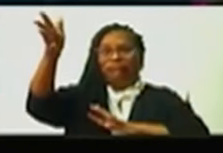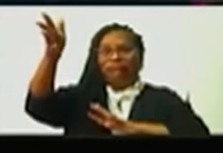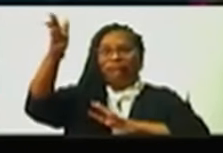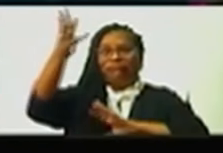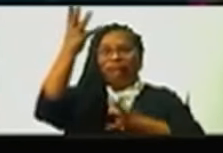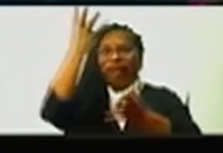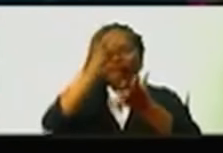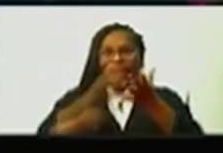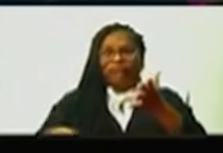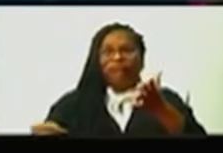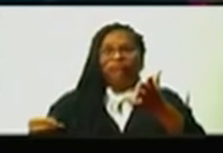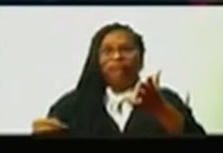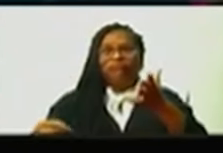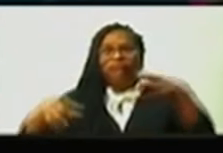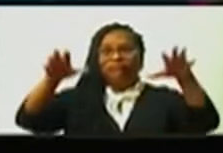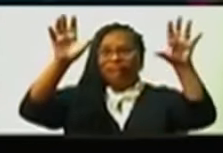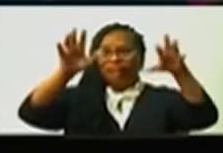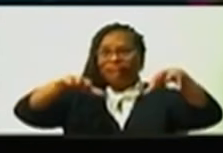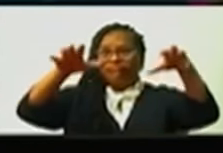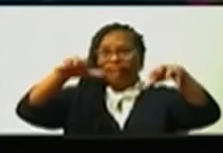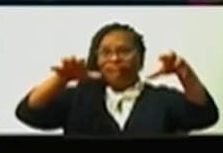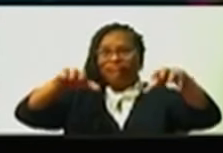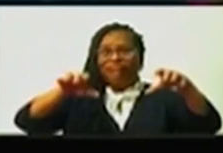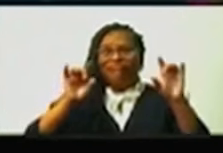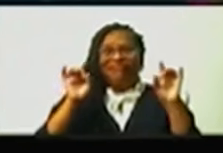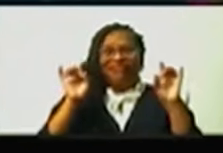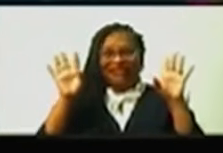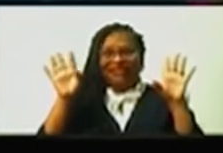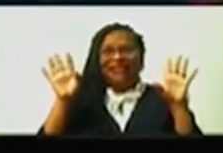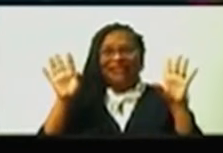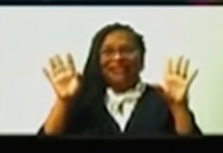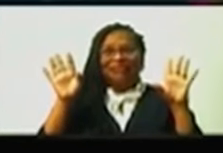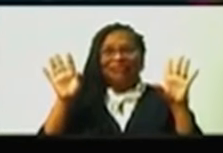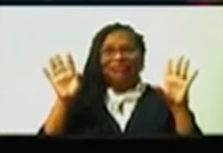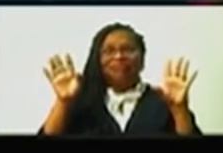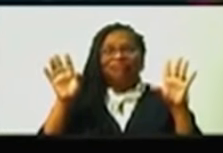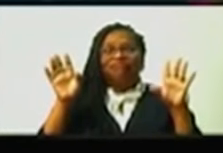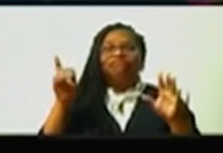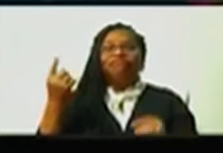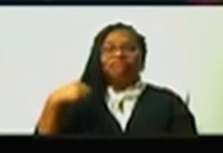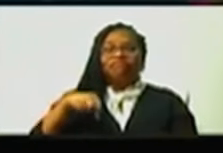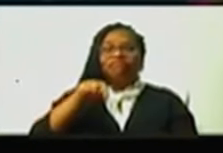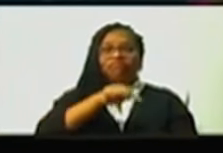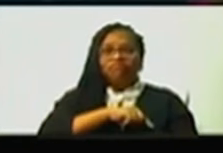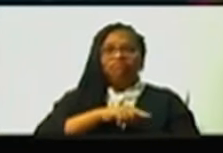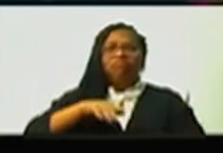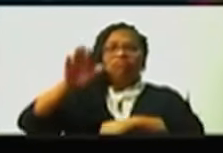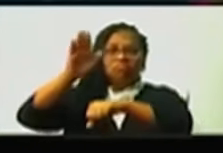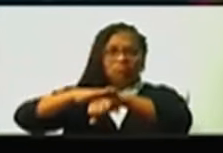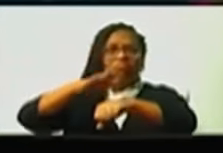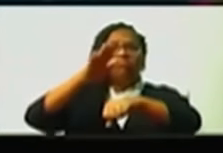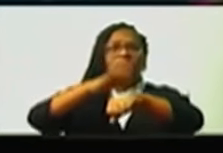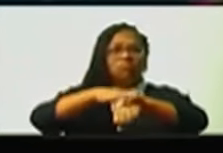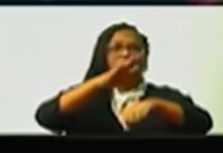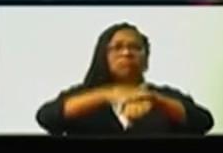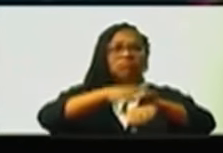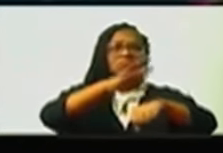ocasionó esta lluvia. Así es que nosotros llamamos a que se unan,